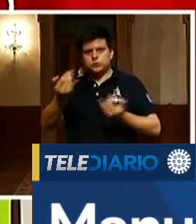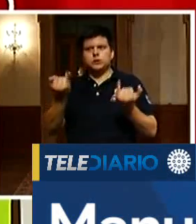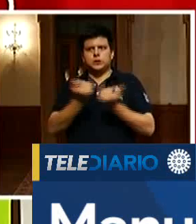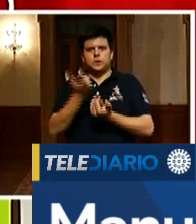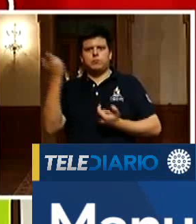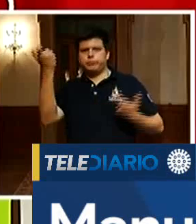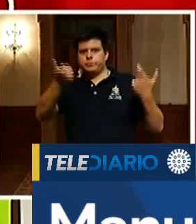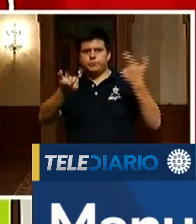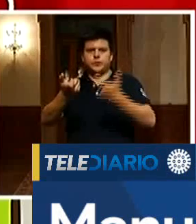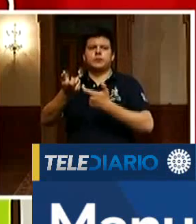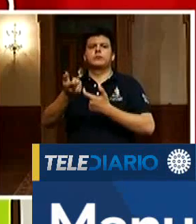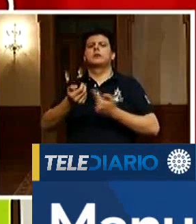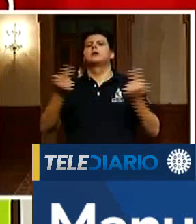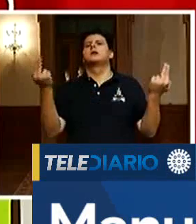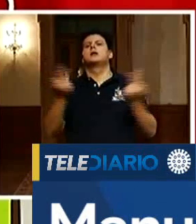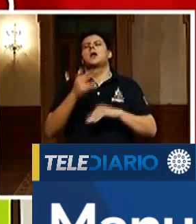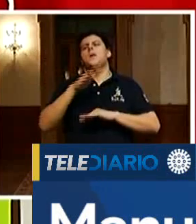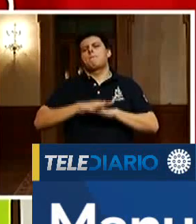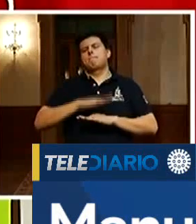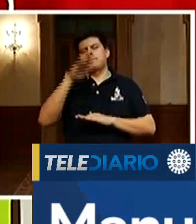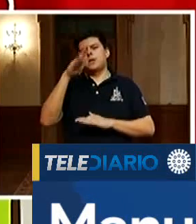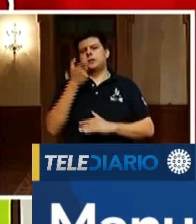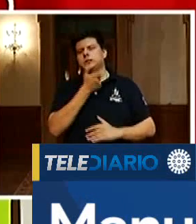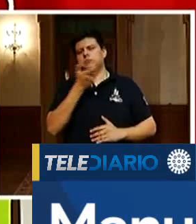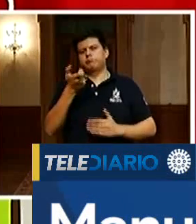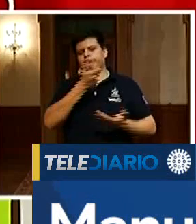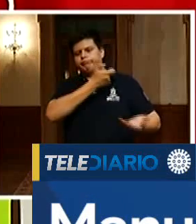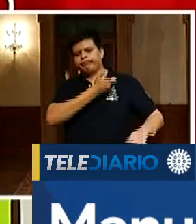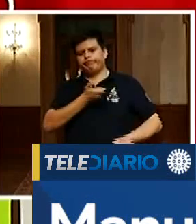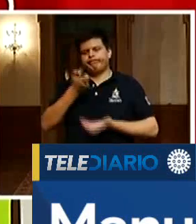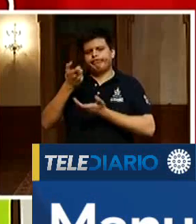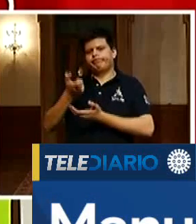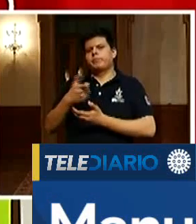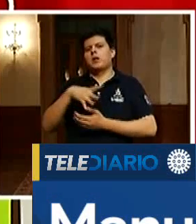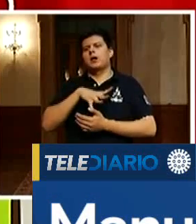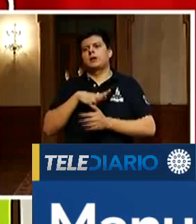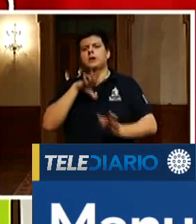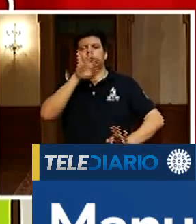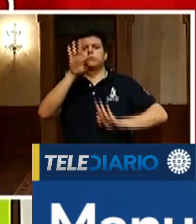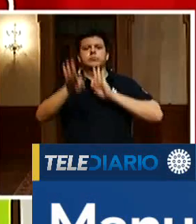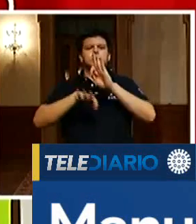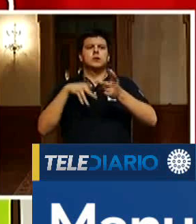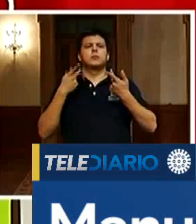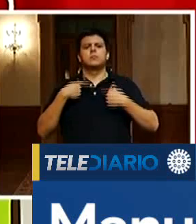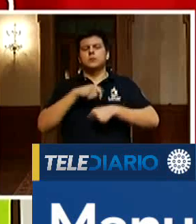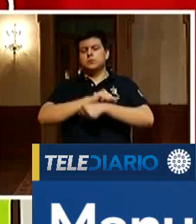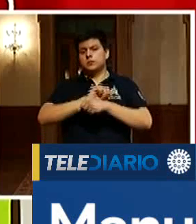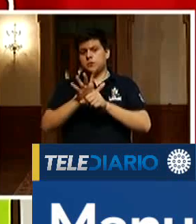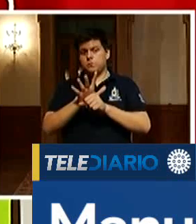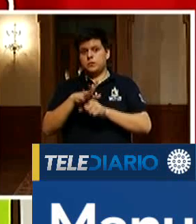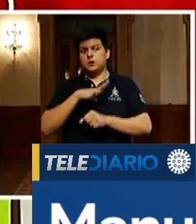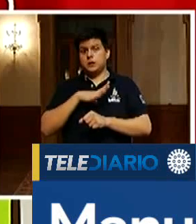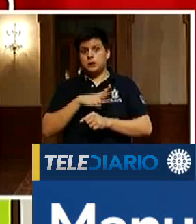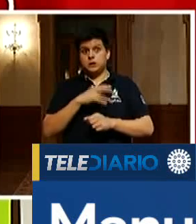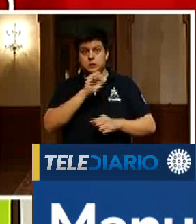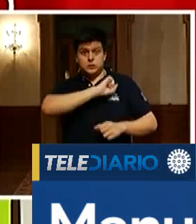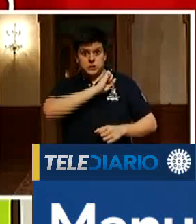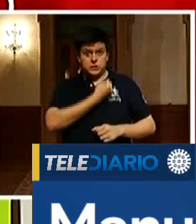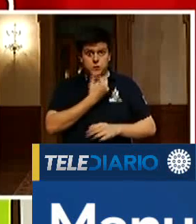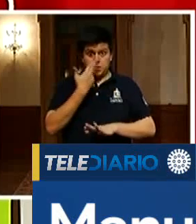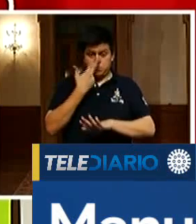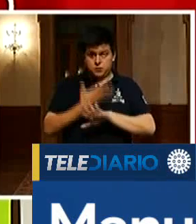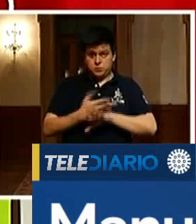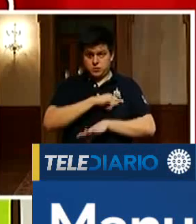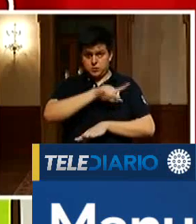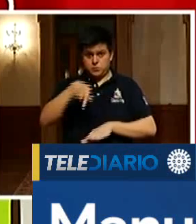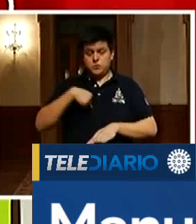económico. Necesitamos más recursos para atender a los pacientes con COVID. La salud es